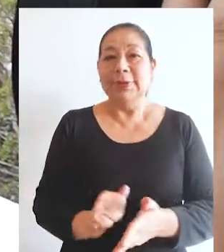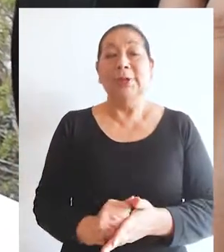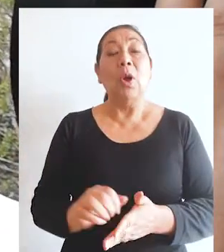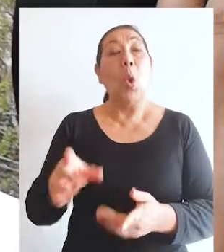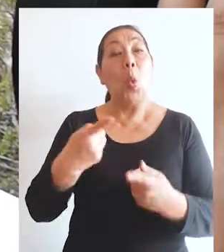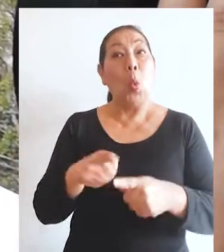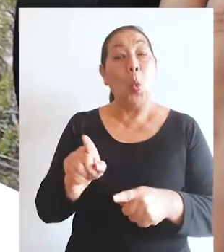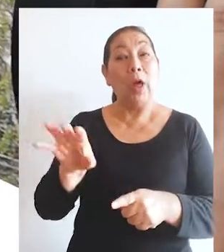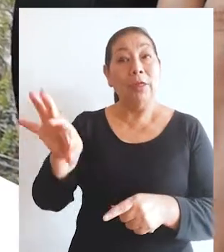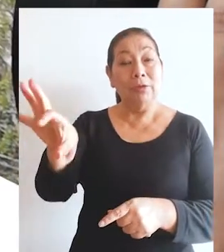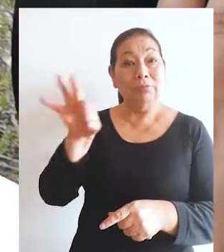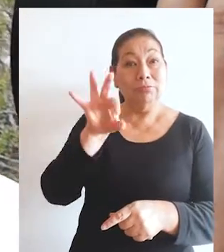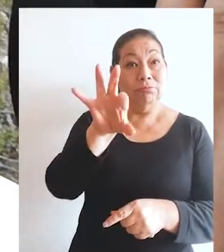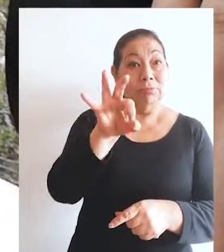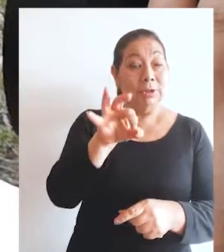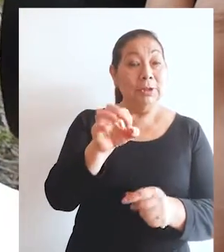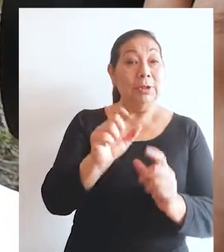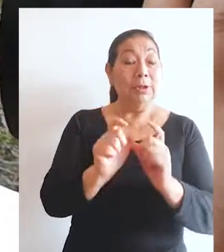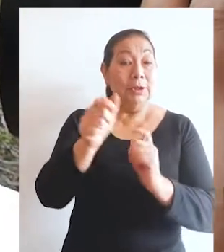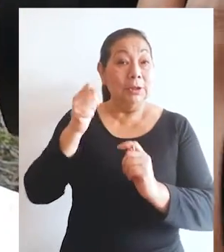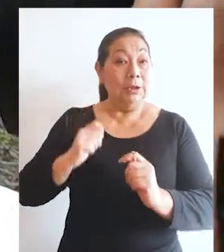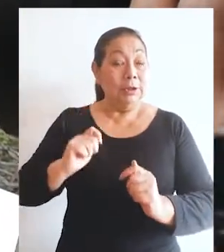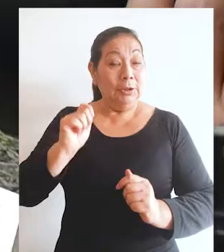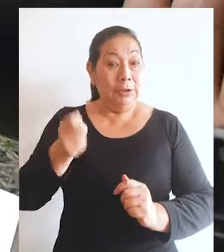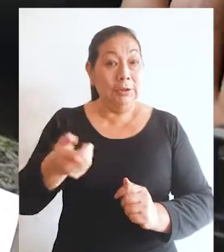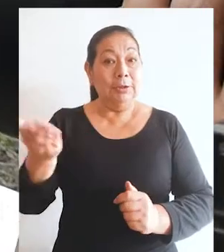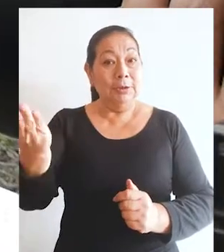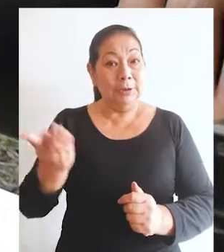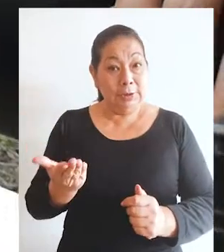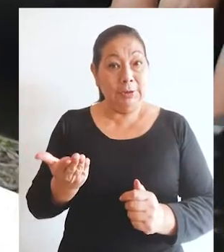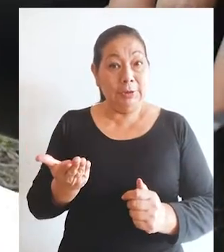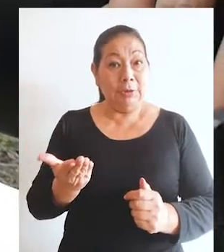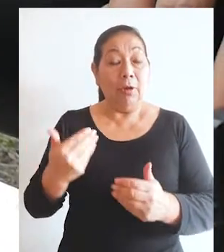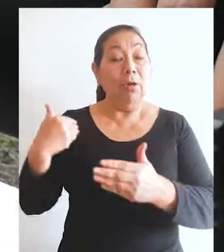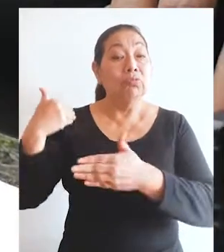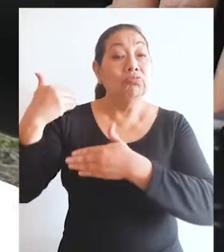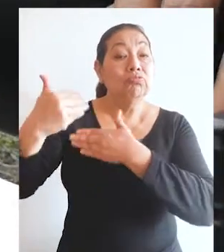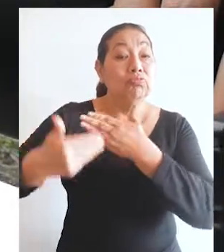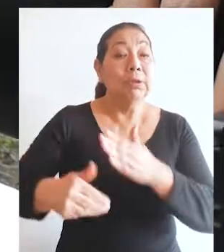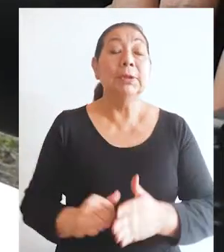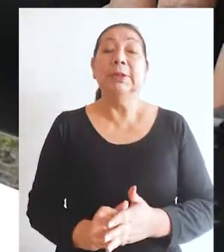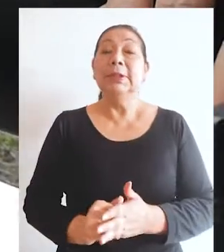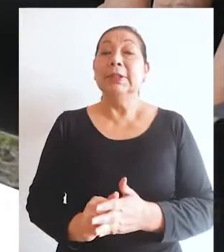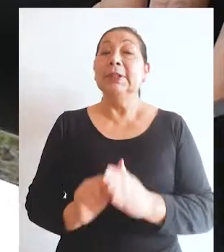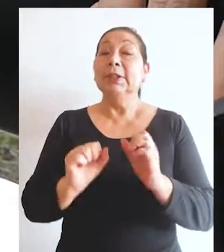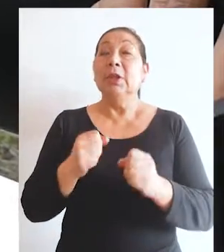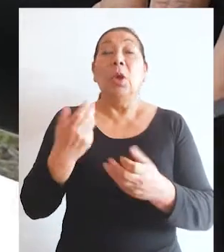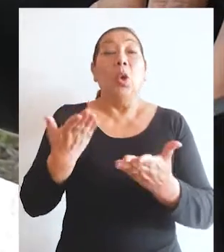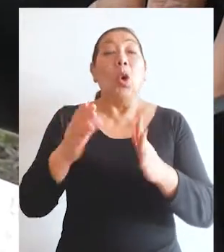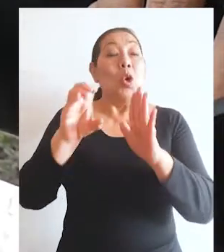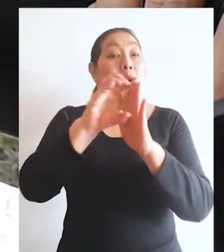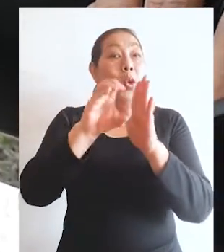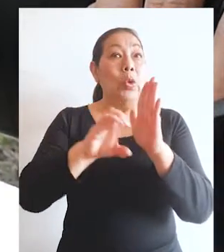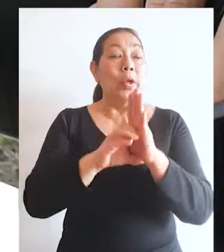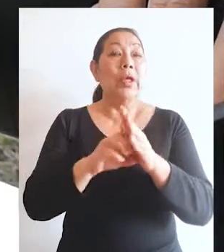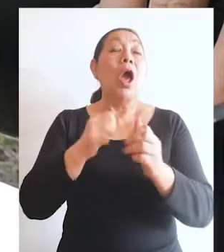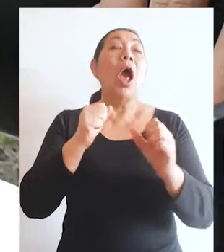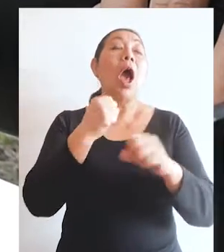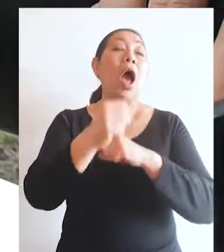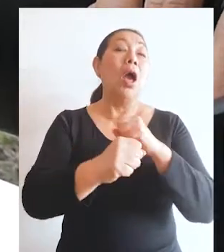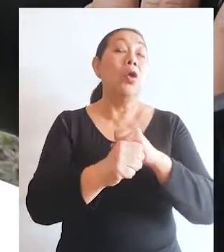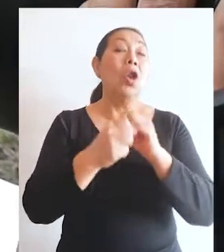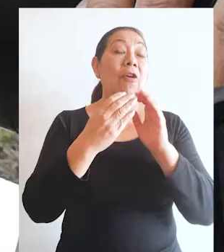las elecciones de los tribunales constitucionales en el mundo y en la tradición del Perú, desde la Constitución del